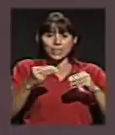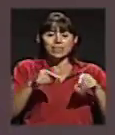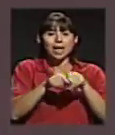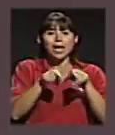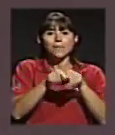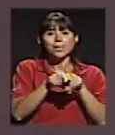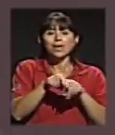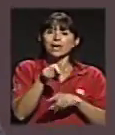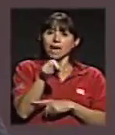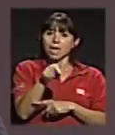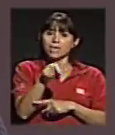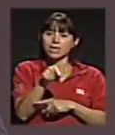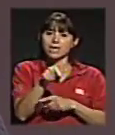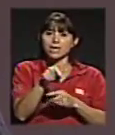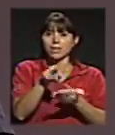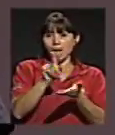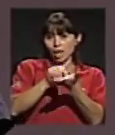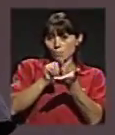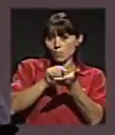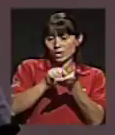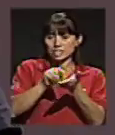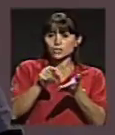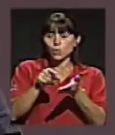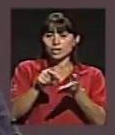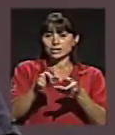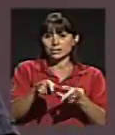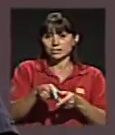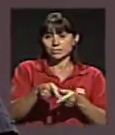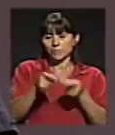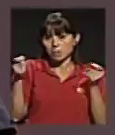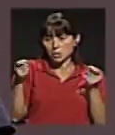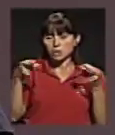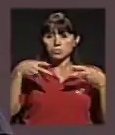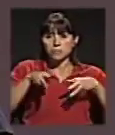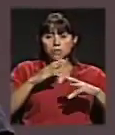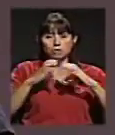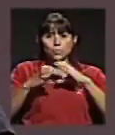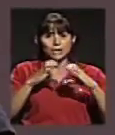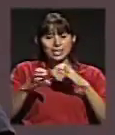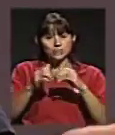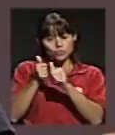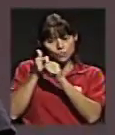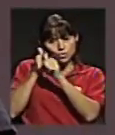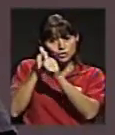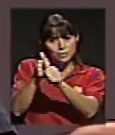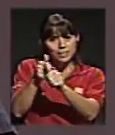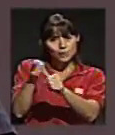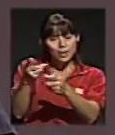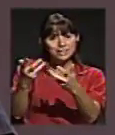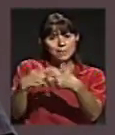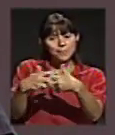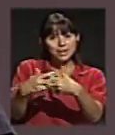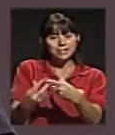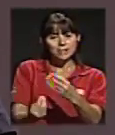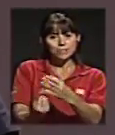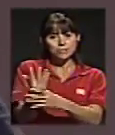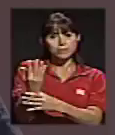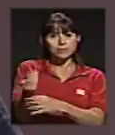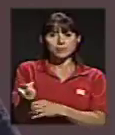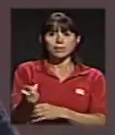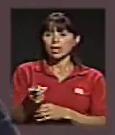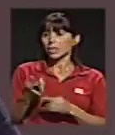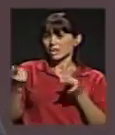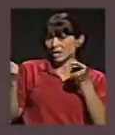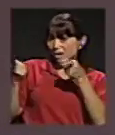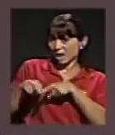bueno, hay pues publicaciones, la prensa le dio mucho seguimiento a esta empresa Iberbanda desde que surgió desde el año 2000. ¿Y en el caso de la Unión Temporal de